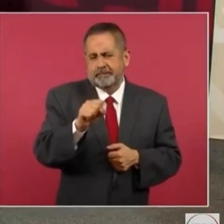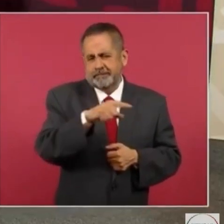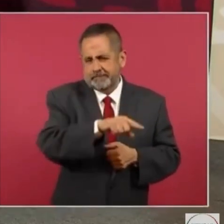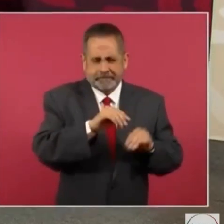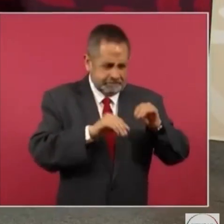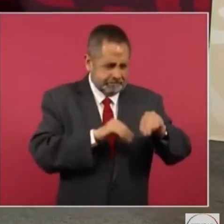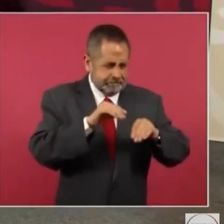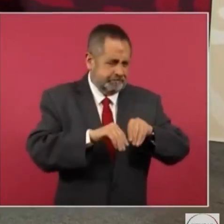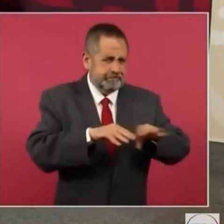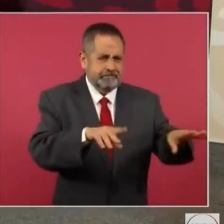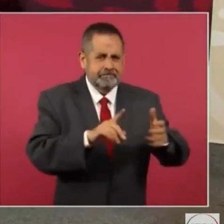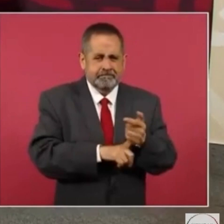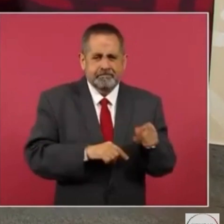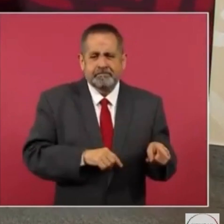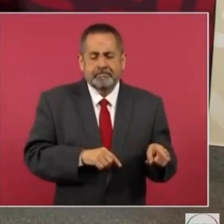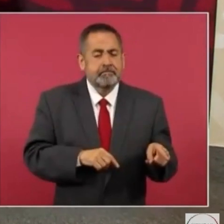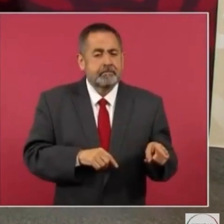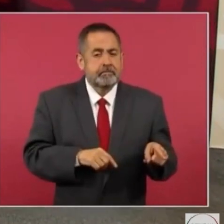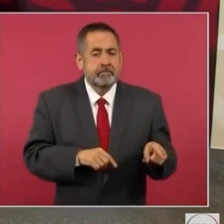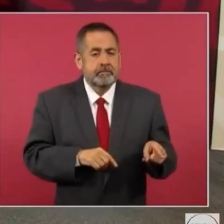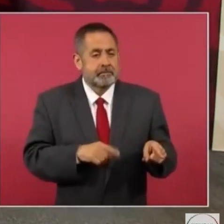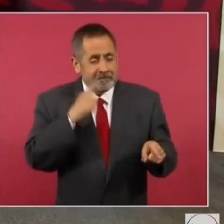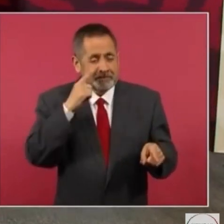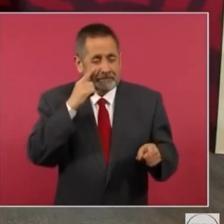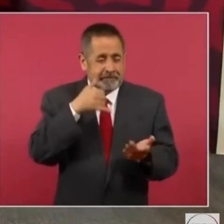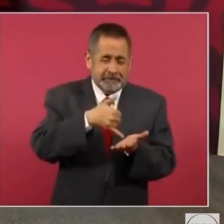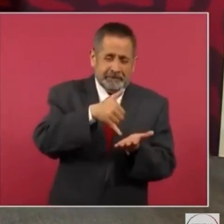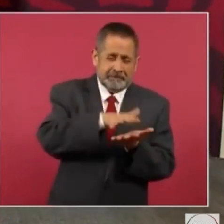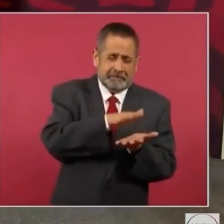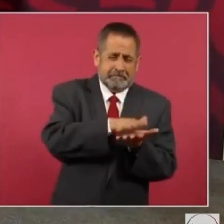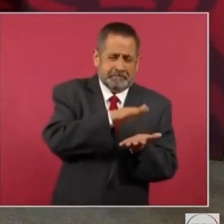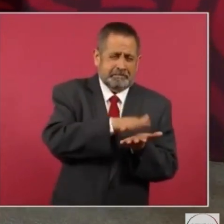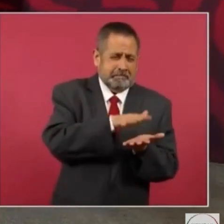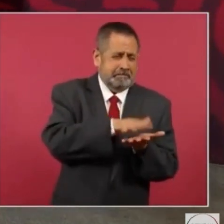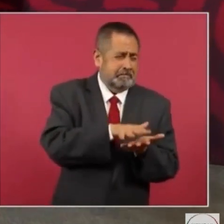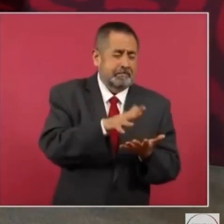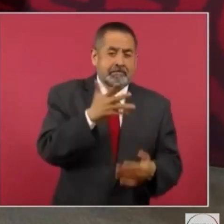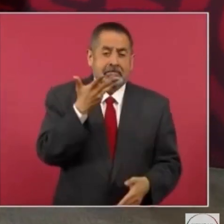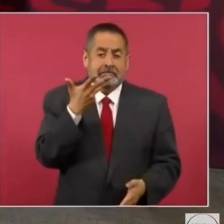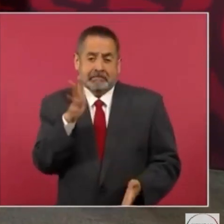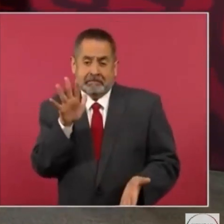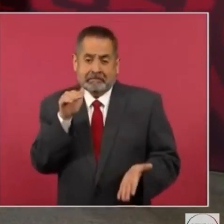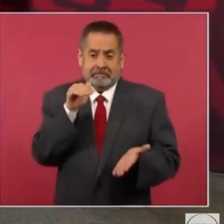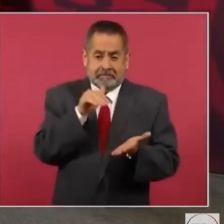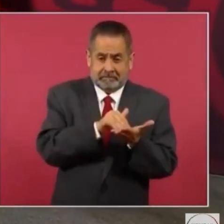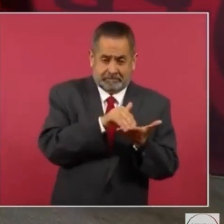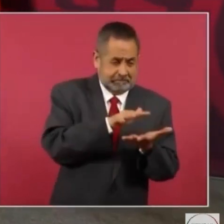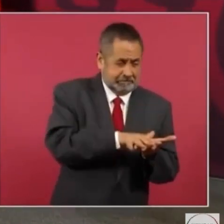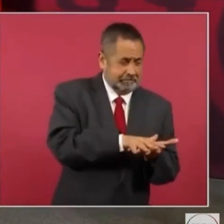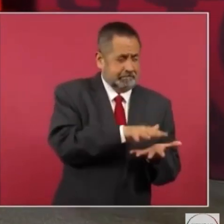y tiraban 10,000 ejemplares y el gobierno les compraba